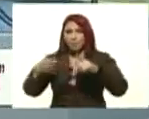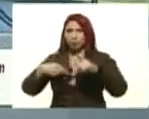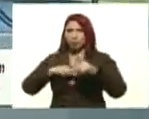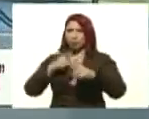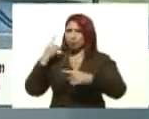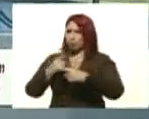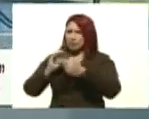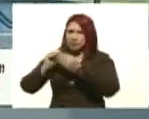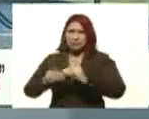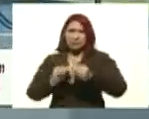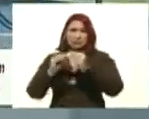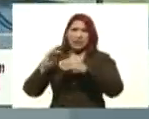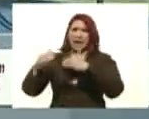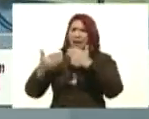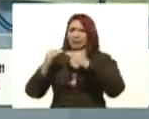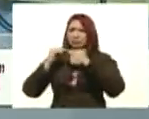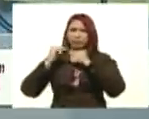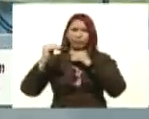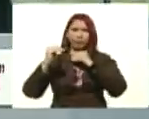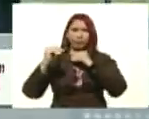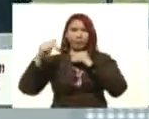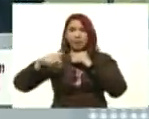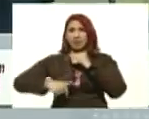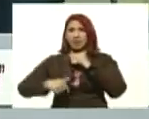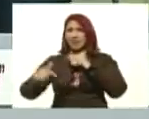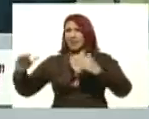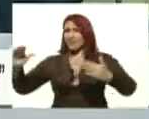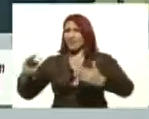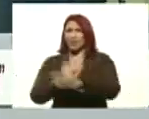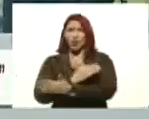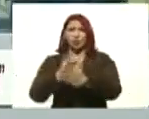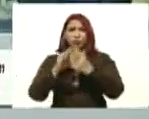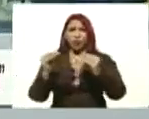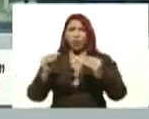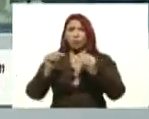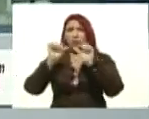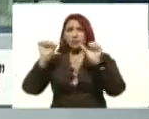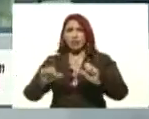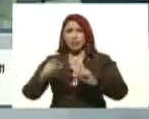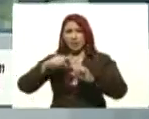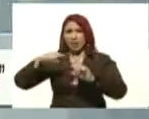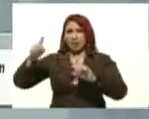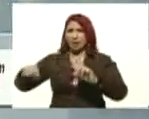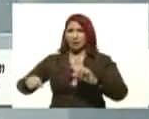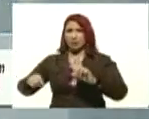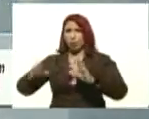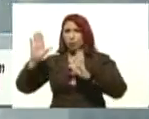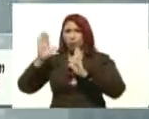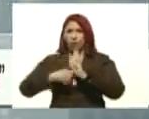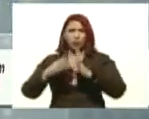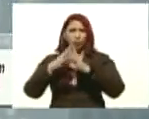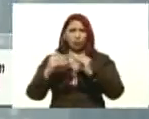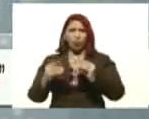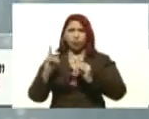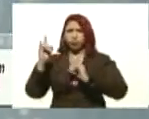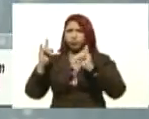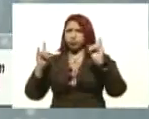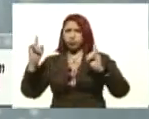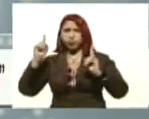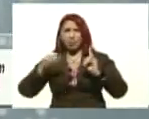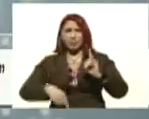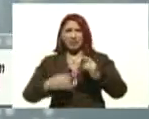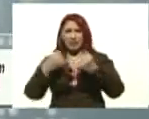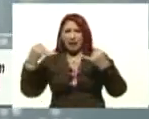que modificar hasta los techos. Aquí vandalizaron todo el sistema eléctrico. Aquí se llevaron todas las plantas, transformadores, cables, en